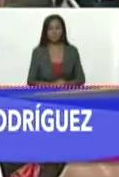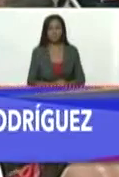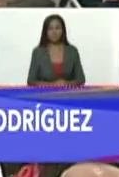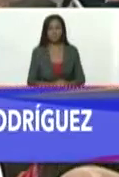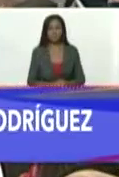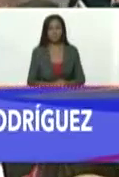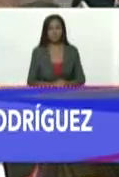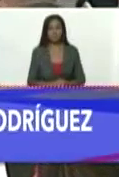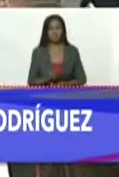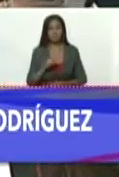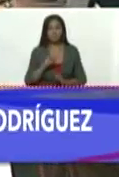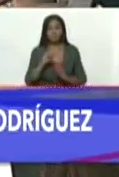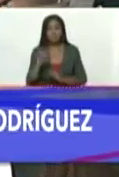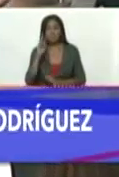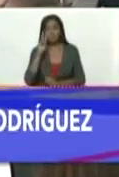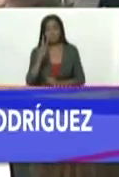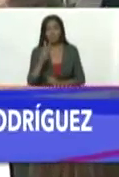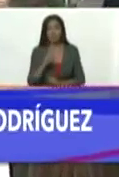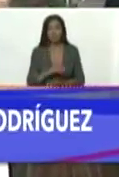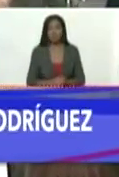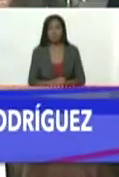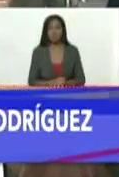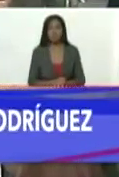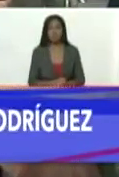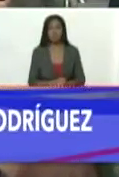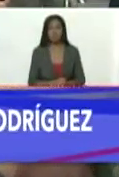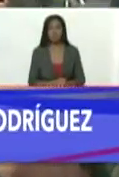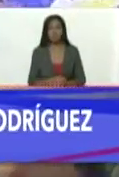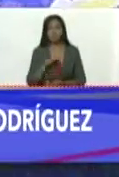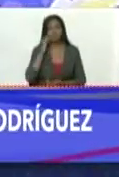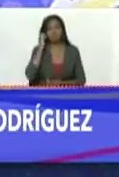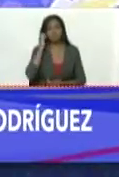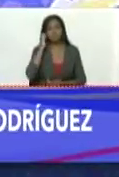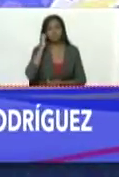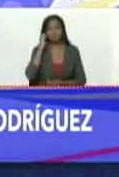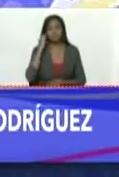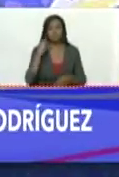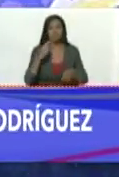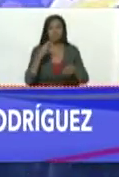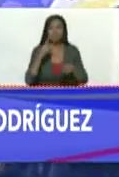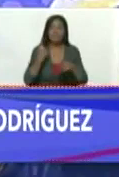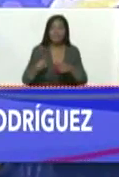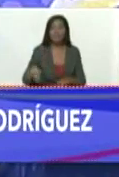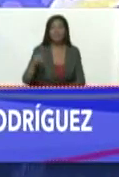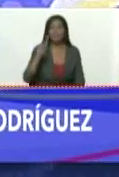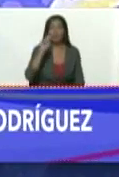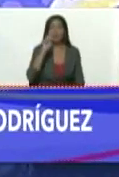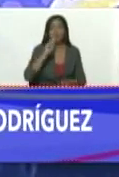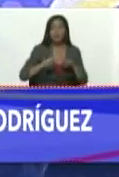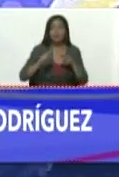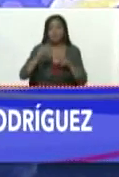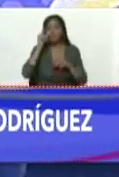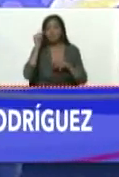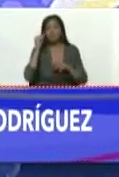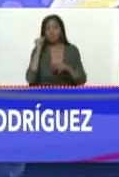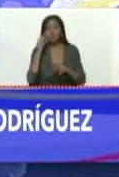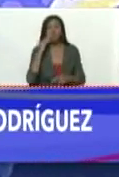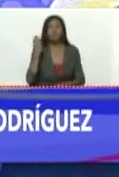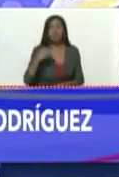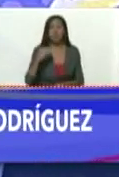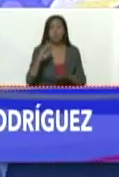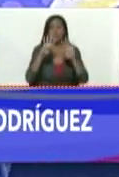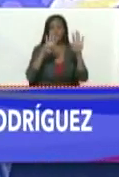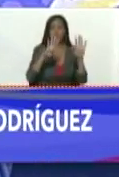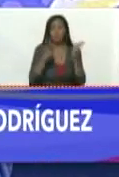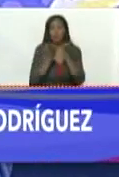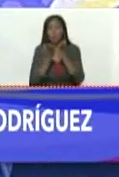Así que fíjense ustedes, aquí tenemos niños y niñas, jóvenes de 9 escuelas que llevan